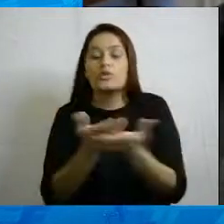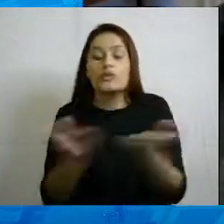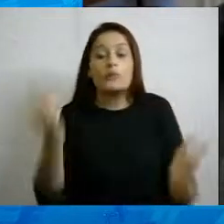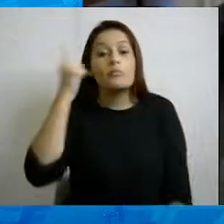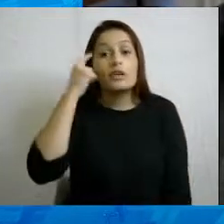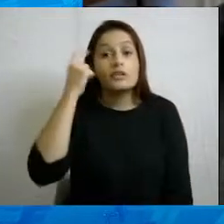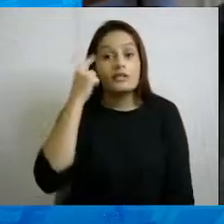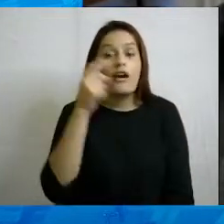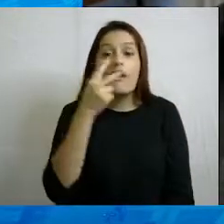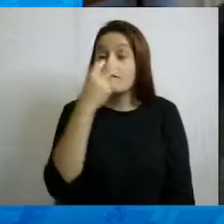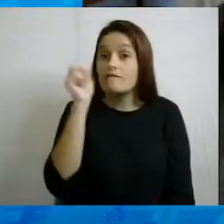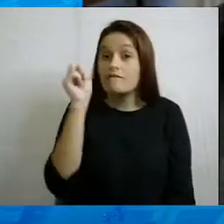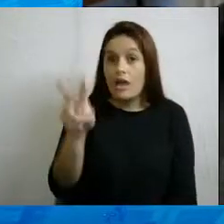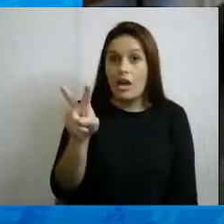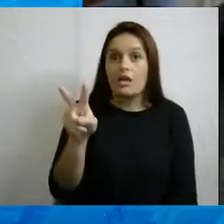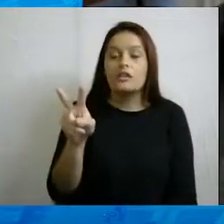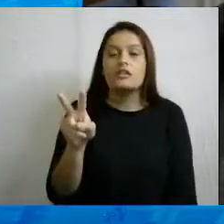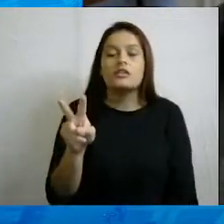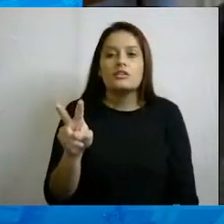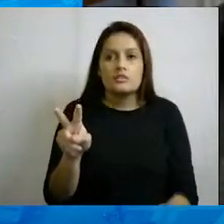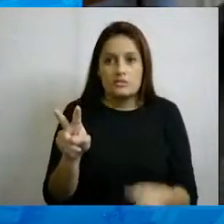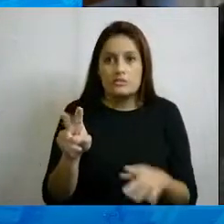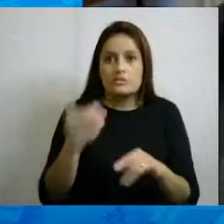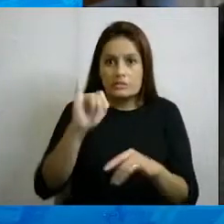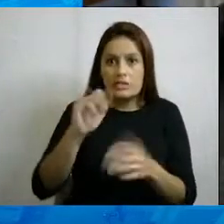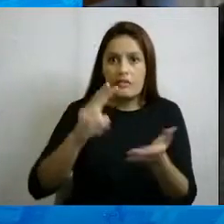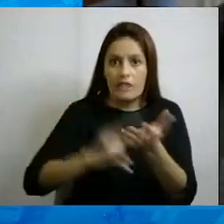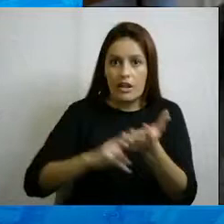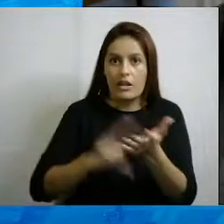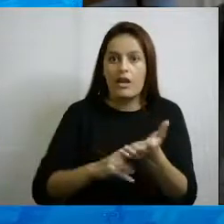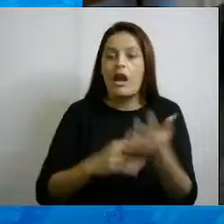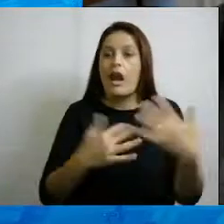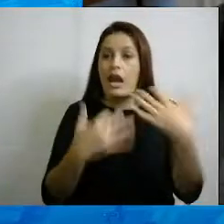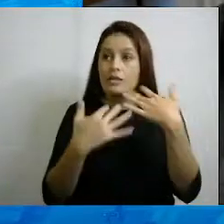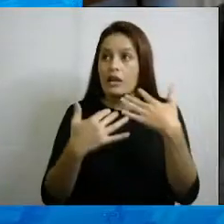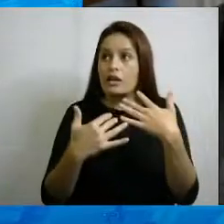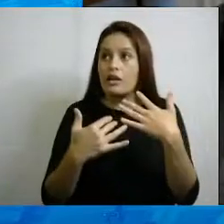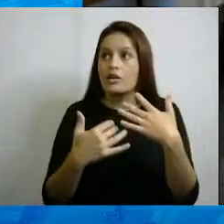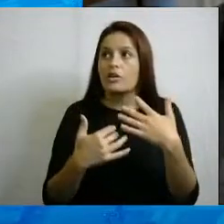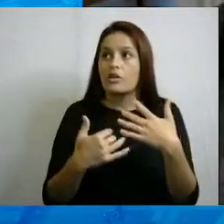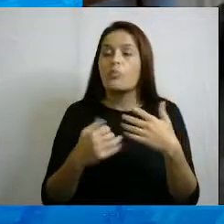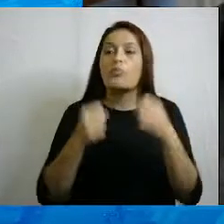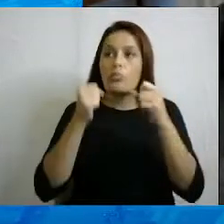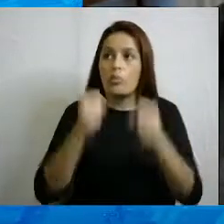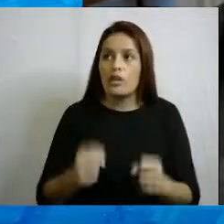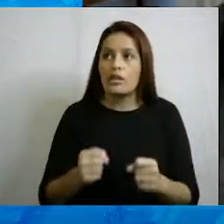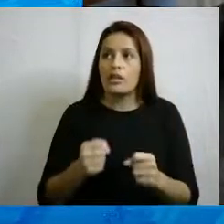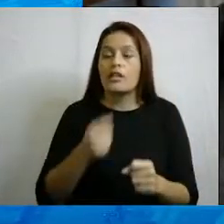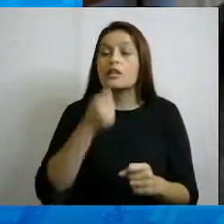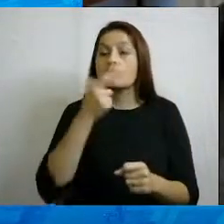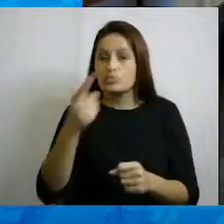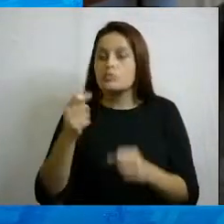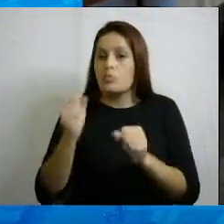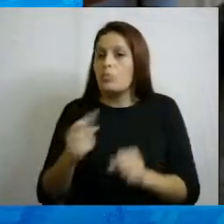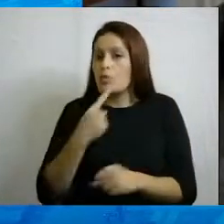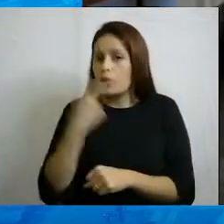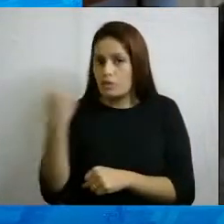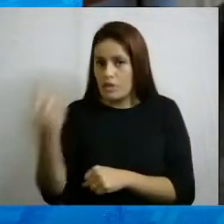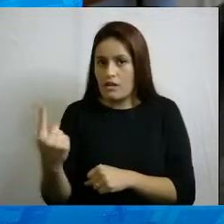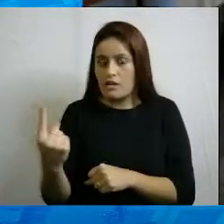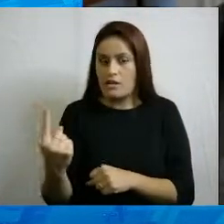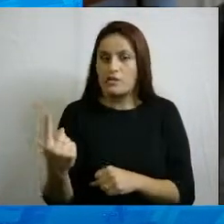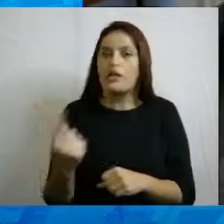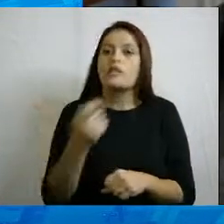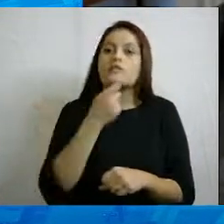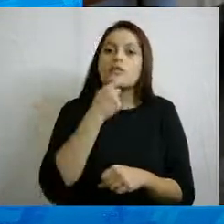ven o son testigos o son víctimas de un hecho que está tipificado en algún delito, se puede consultar, denunciarlo en